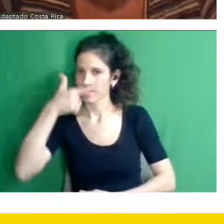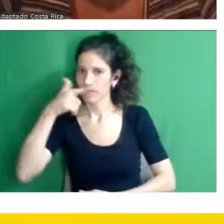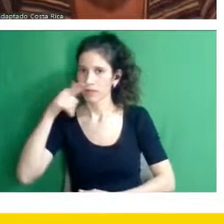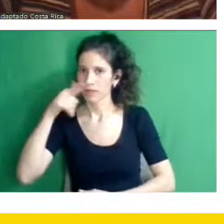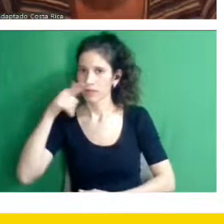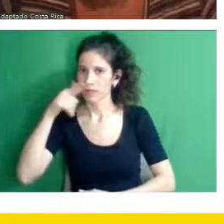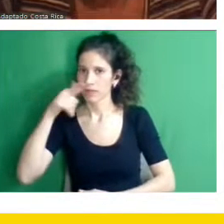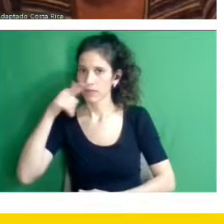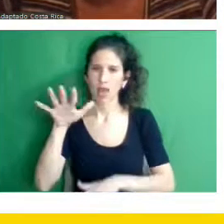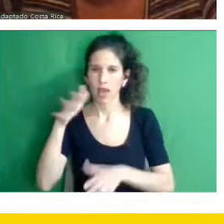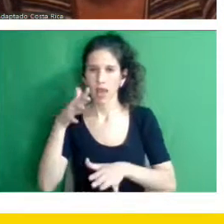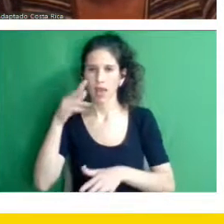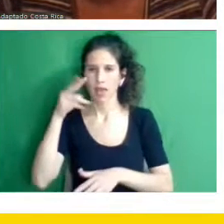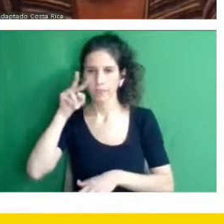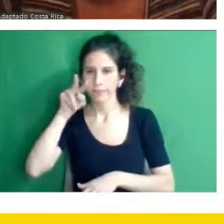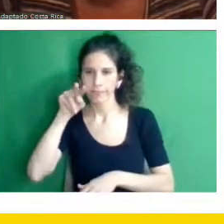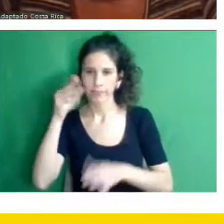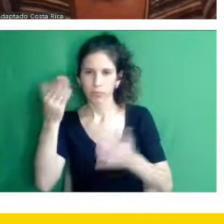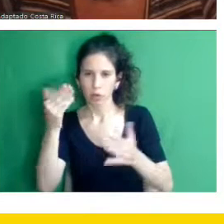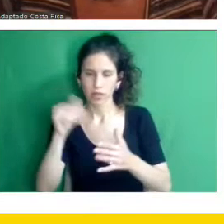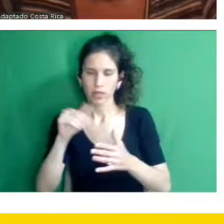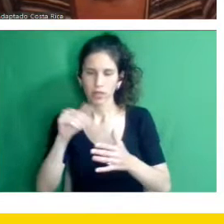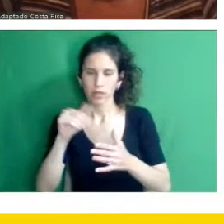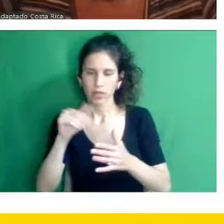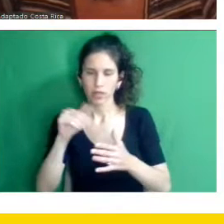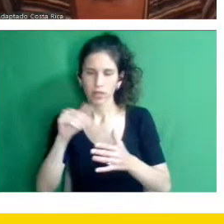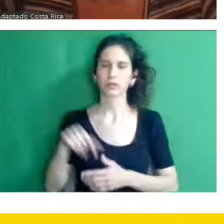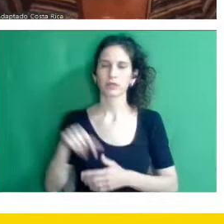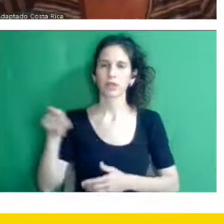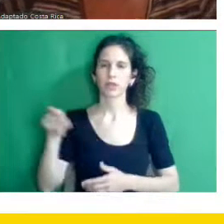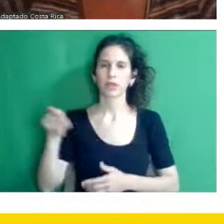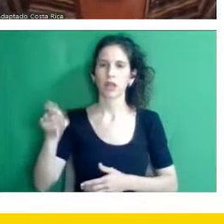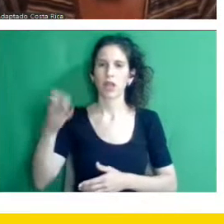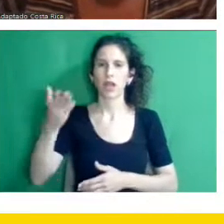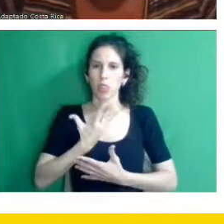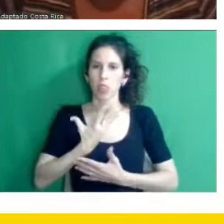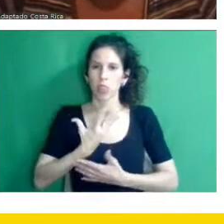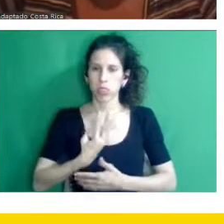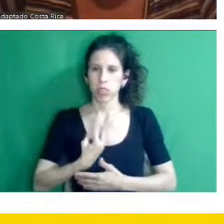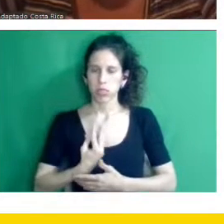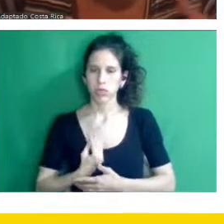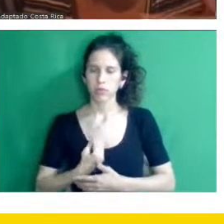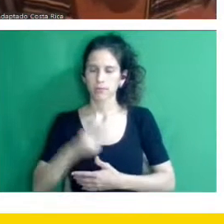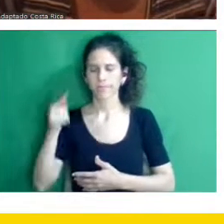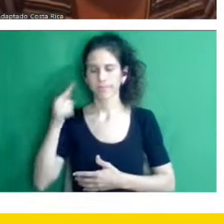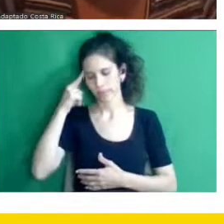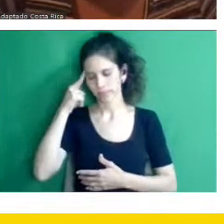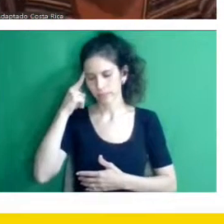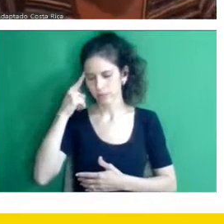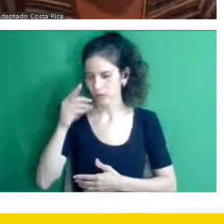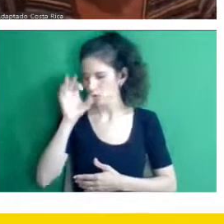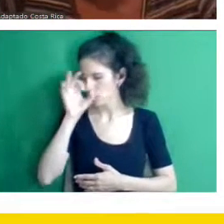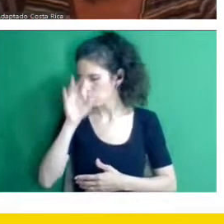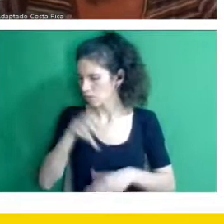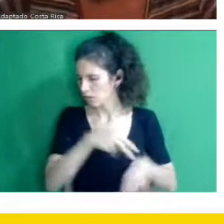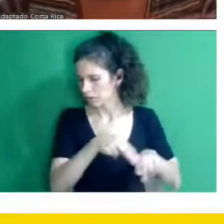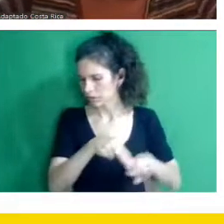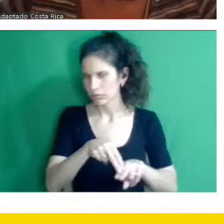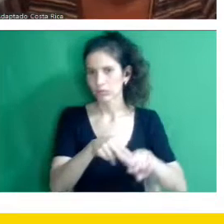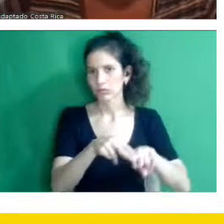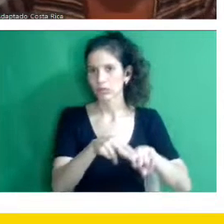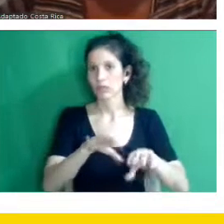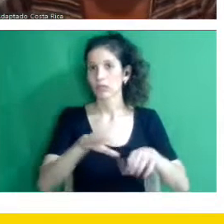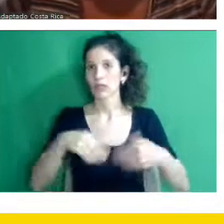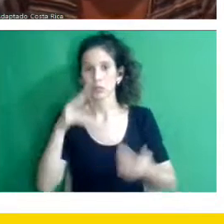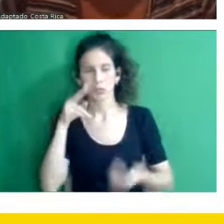ojo, él se deprimió muchísimo porque sentía que ya no iba a poder volver a surfear, y en eso empezó a haber noticias de Henry Martínez, que es un